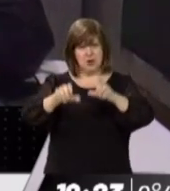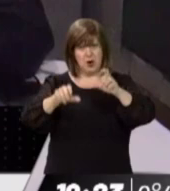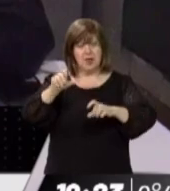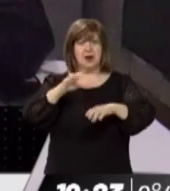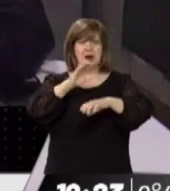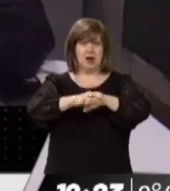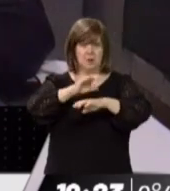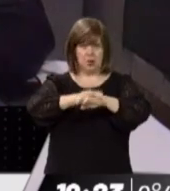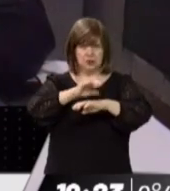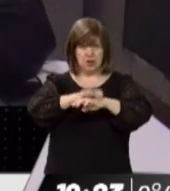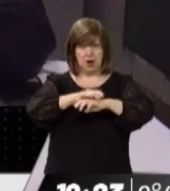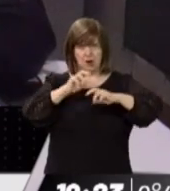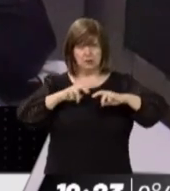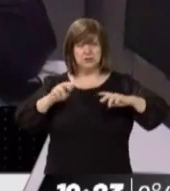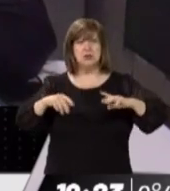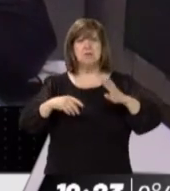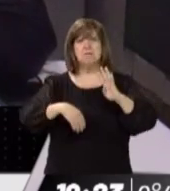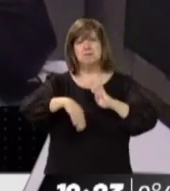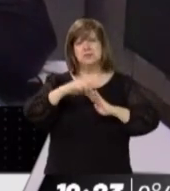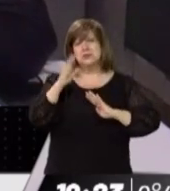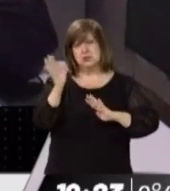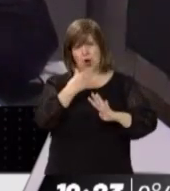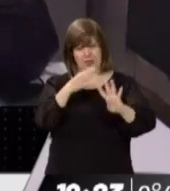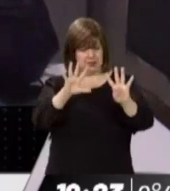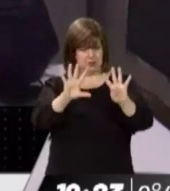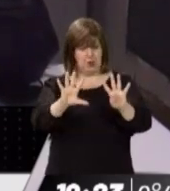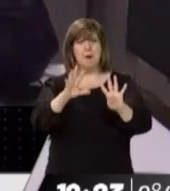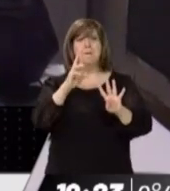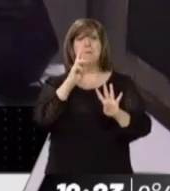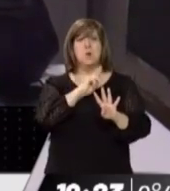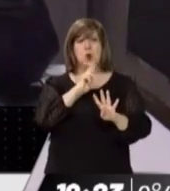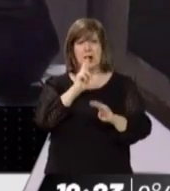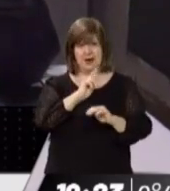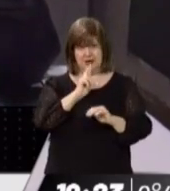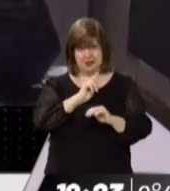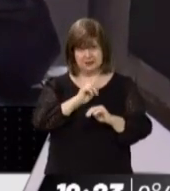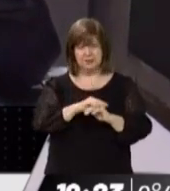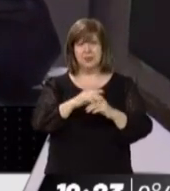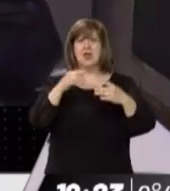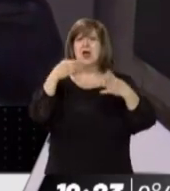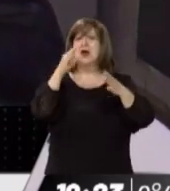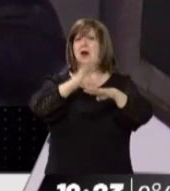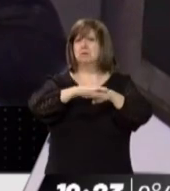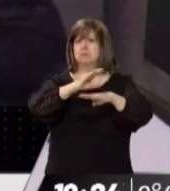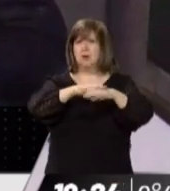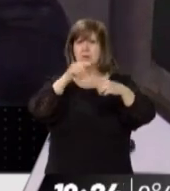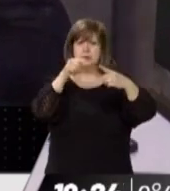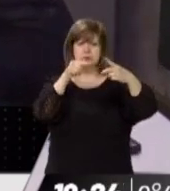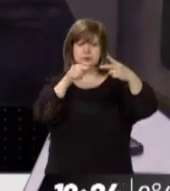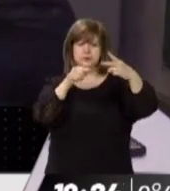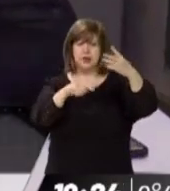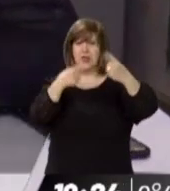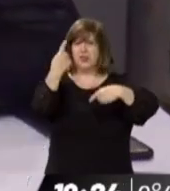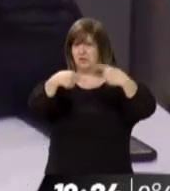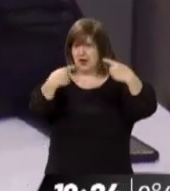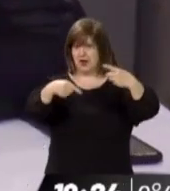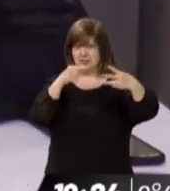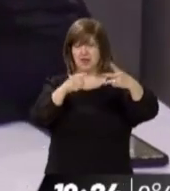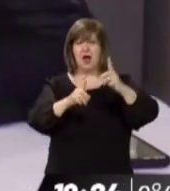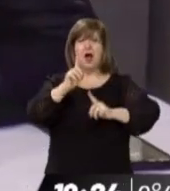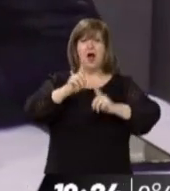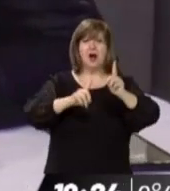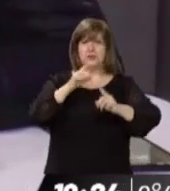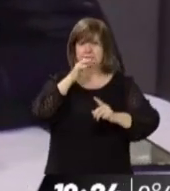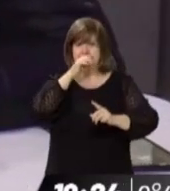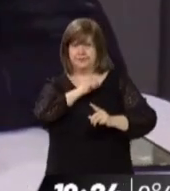los acusados todas ellas mujeres que están acusadas de diferentes de diferentes causas algunas